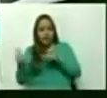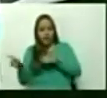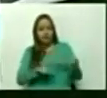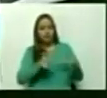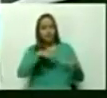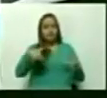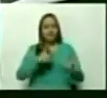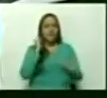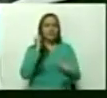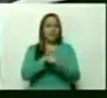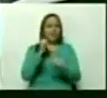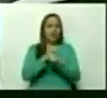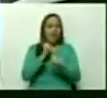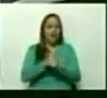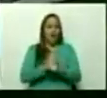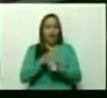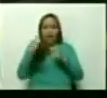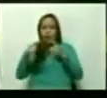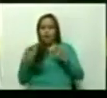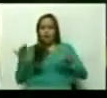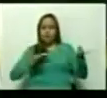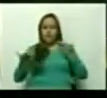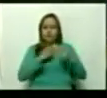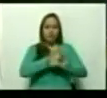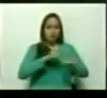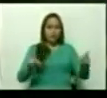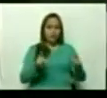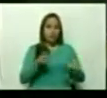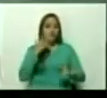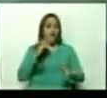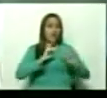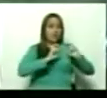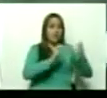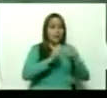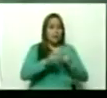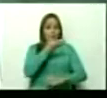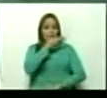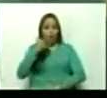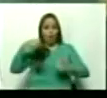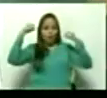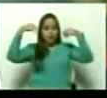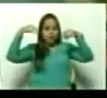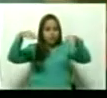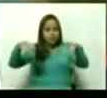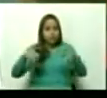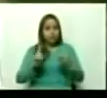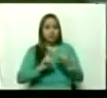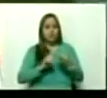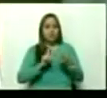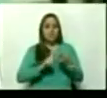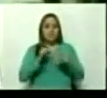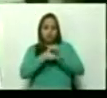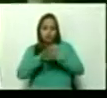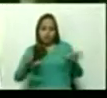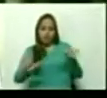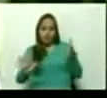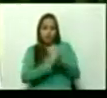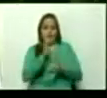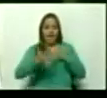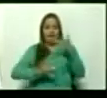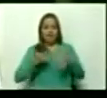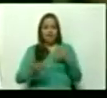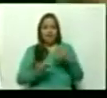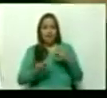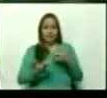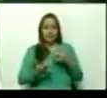seguir trabajando en los otros servicios públicos como el tema de mejoramiento de iluminación y ampliación de las redes en